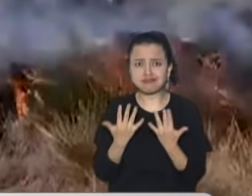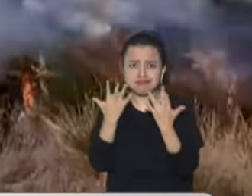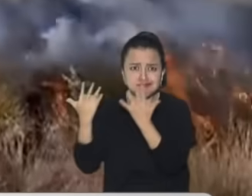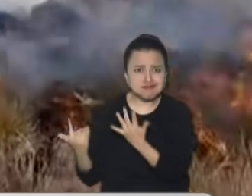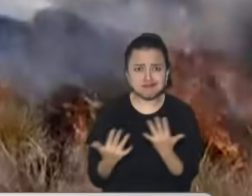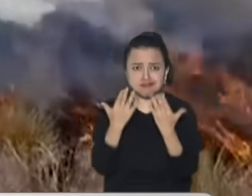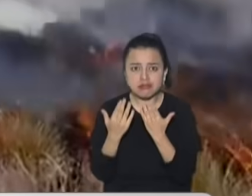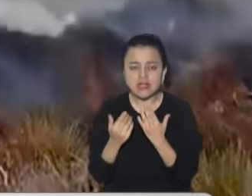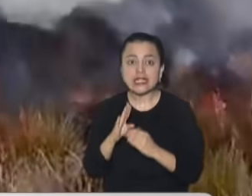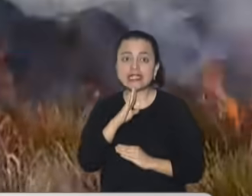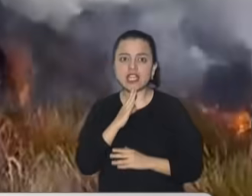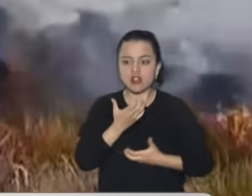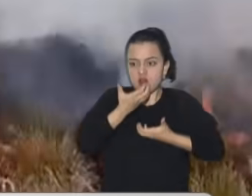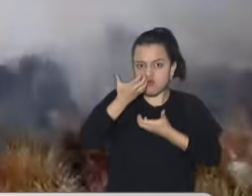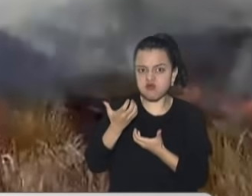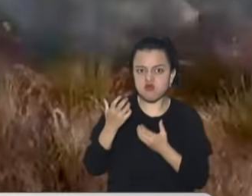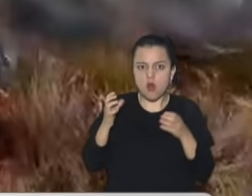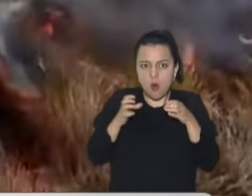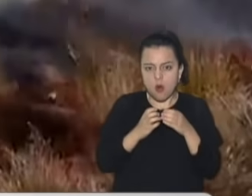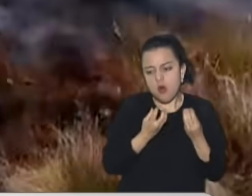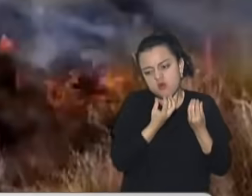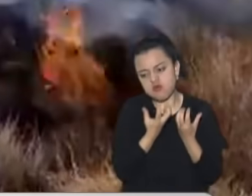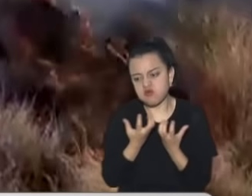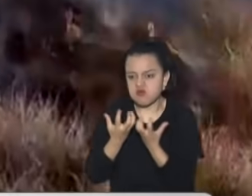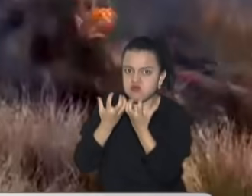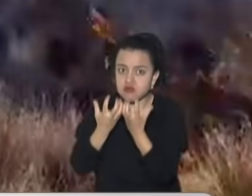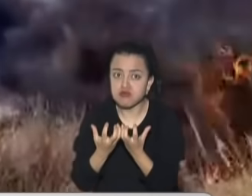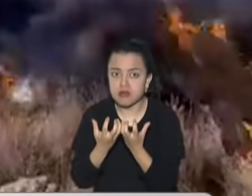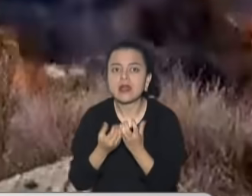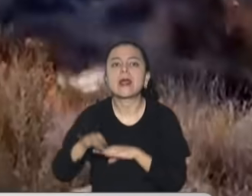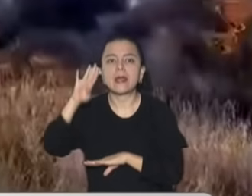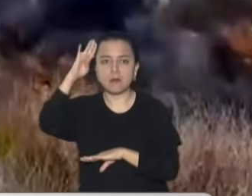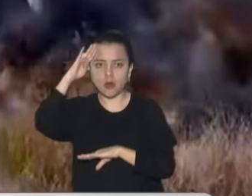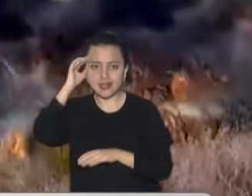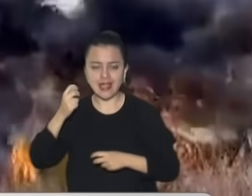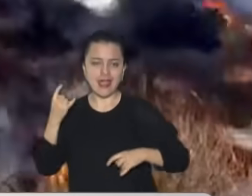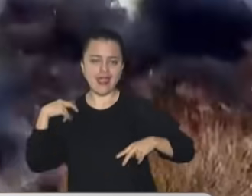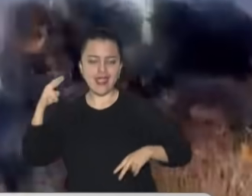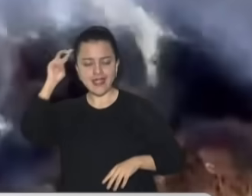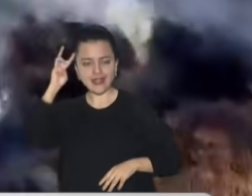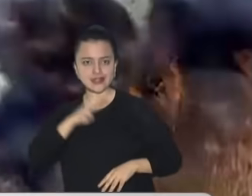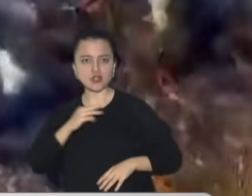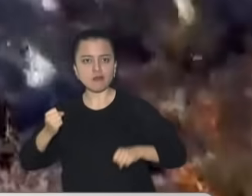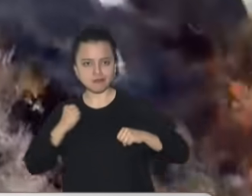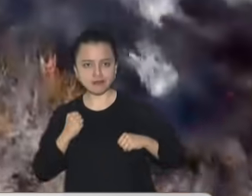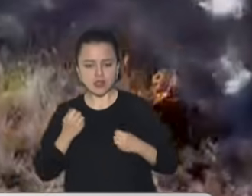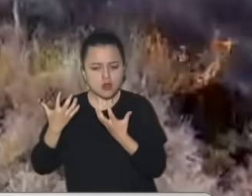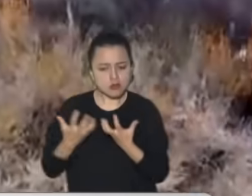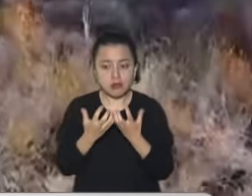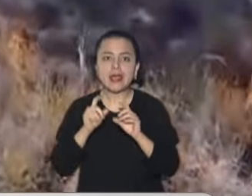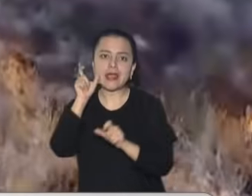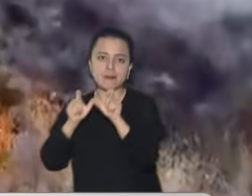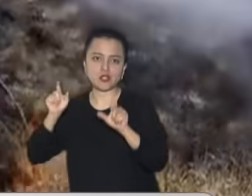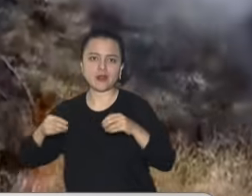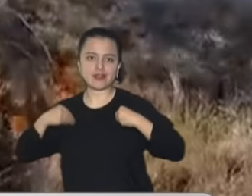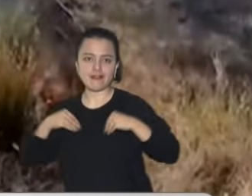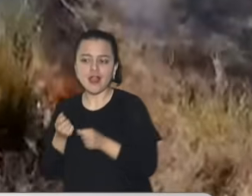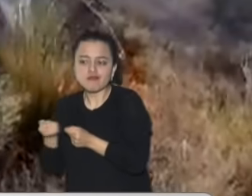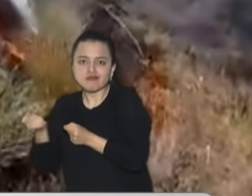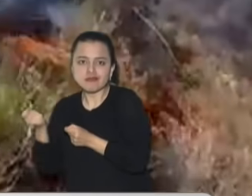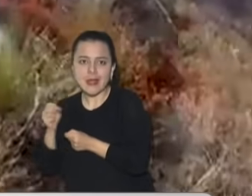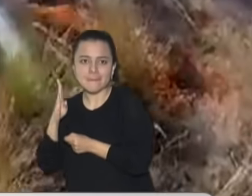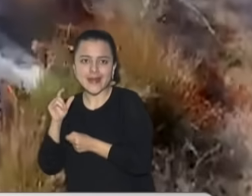bomberos del municipio, uniformados del Ejército Nacional y comunidad del corregimiento de Berlín, quienes ayudaron a controlar las